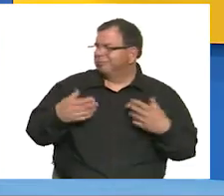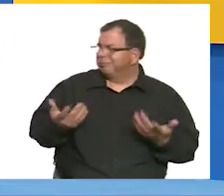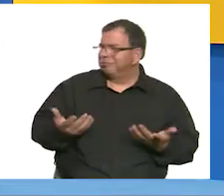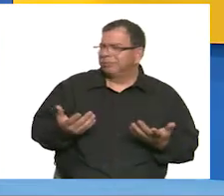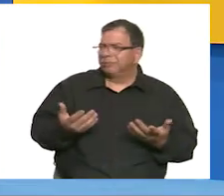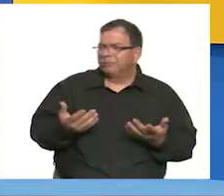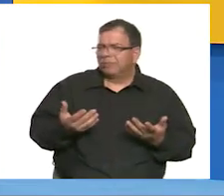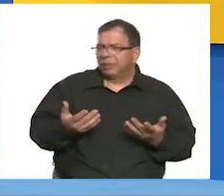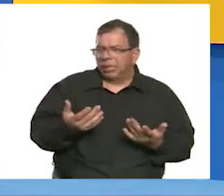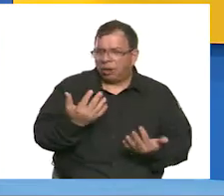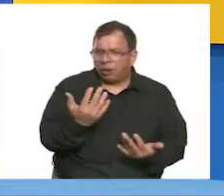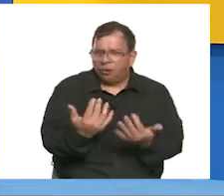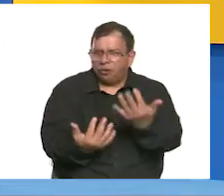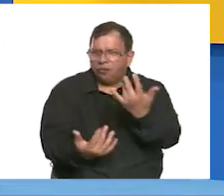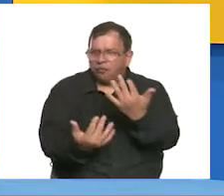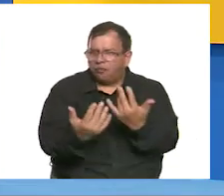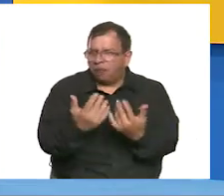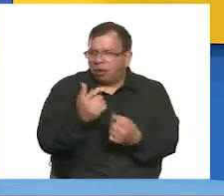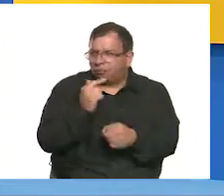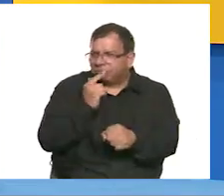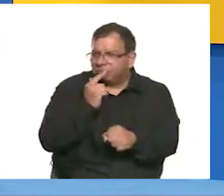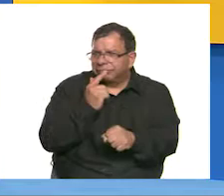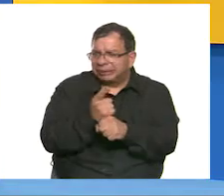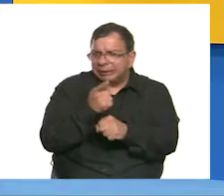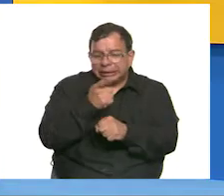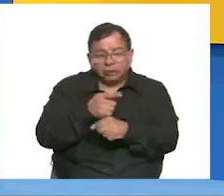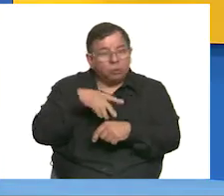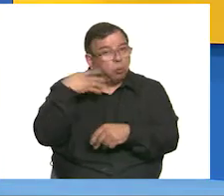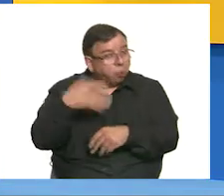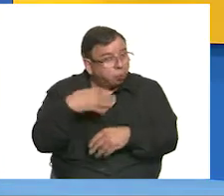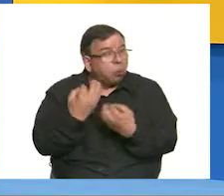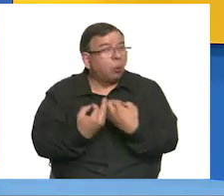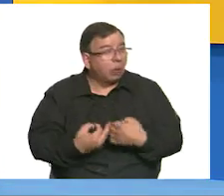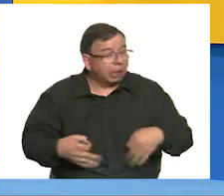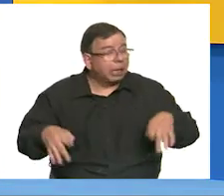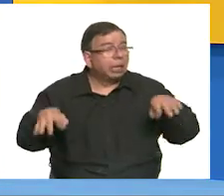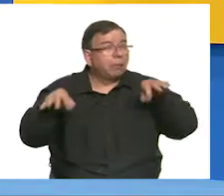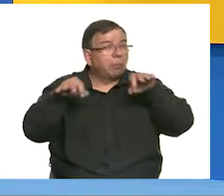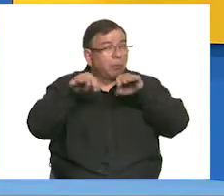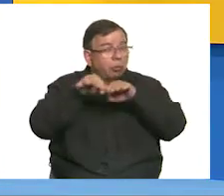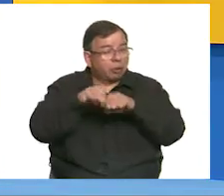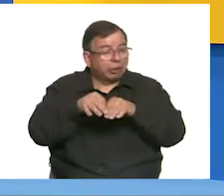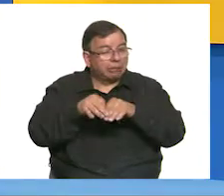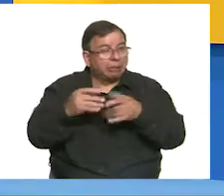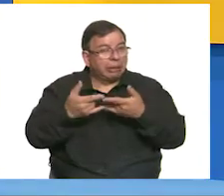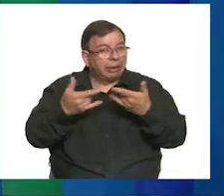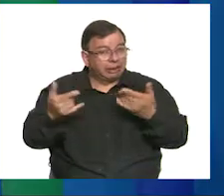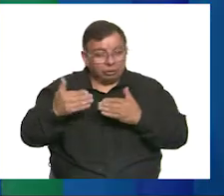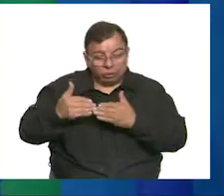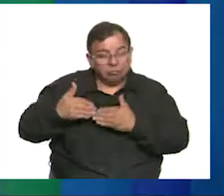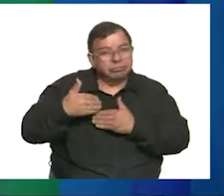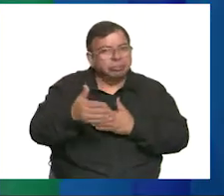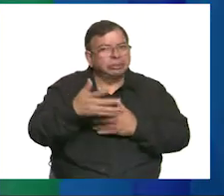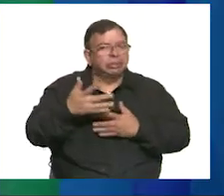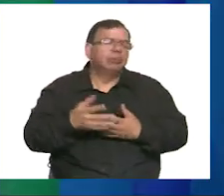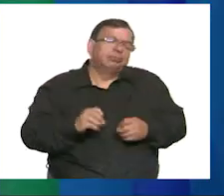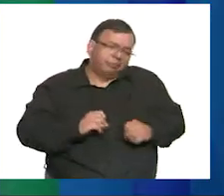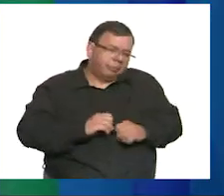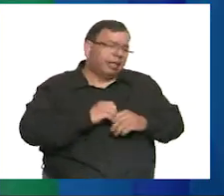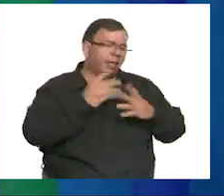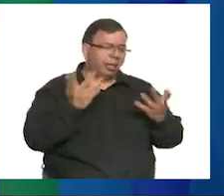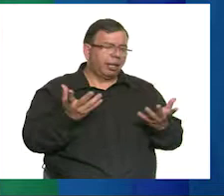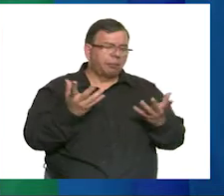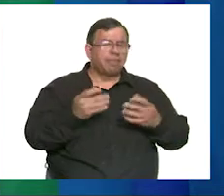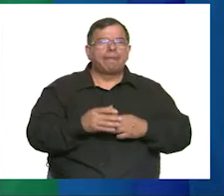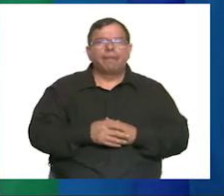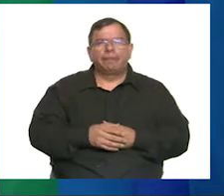el descubrimiento del fuego ha sido un evento muy importante en la historia de la humanidad, ¿no, profesor? Por supuesto, Juan Carlos, pero